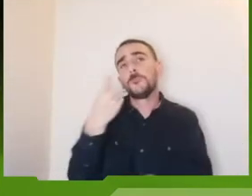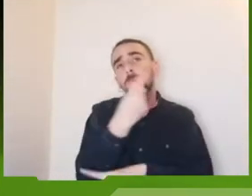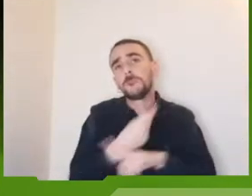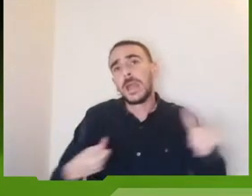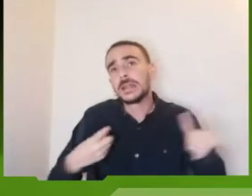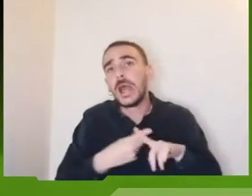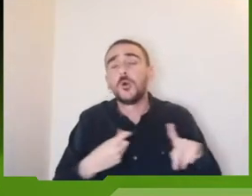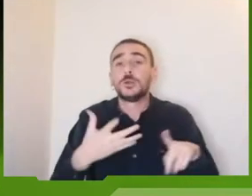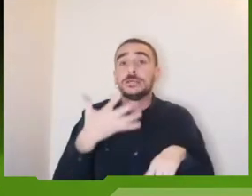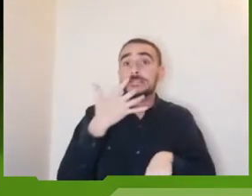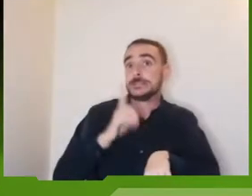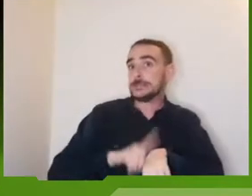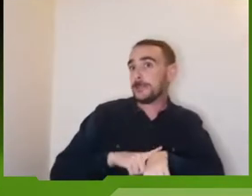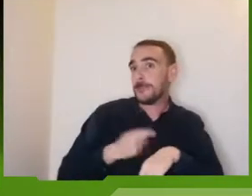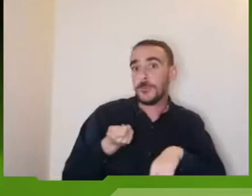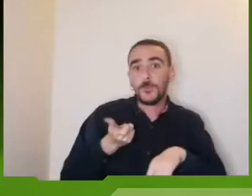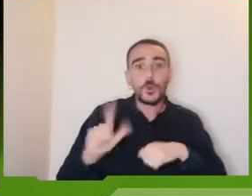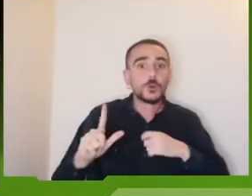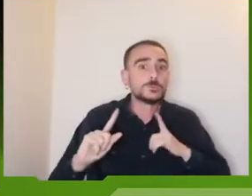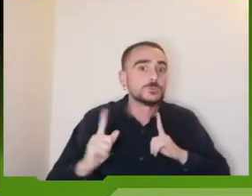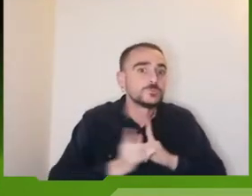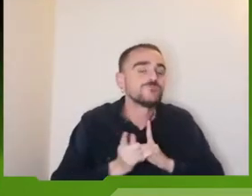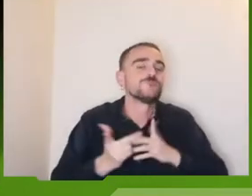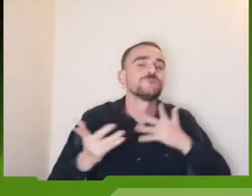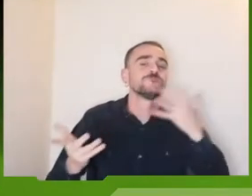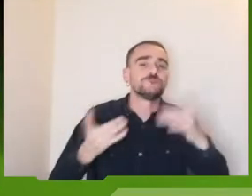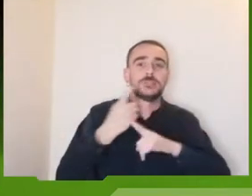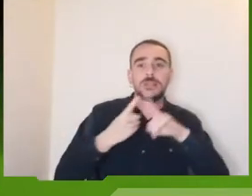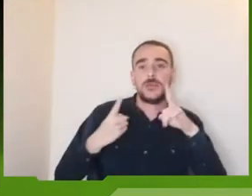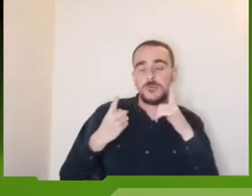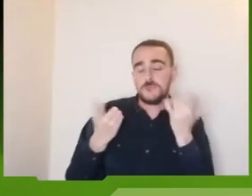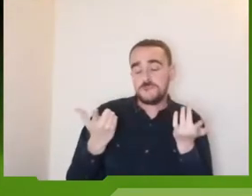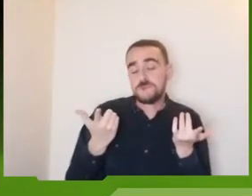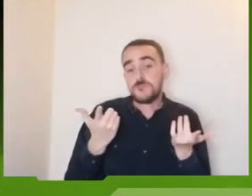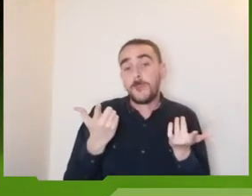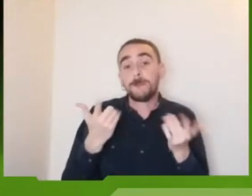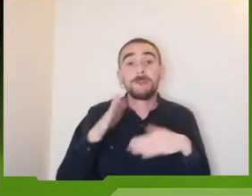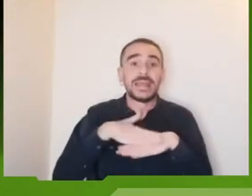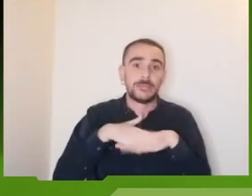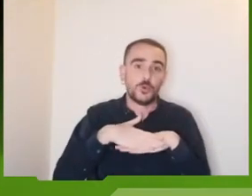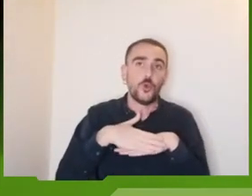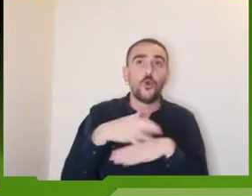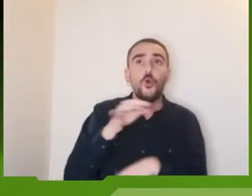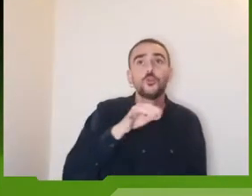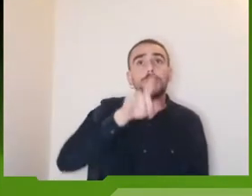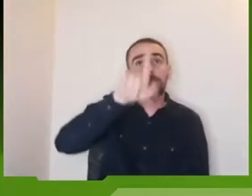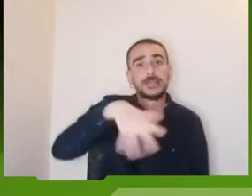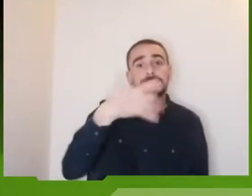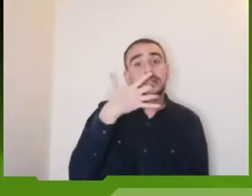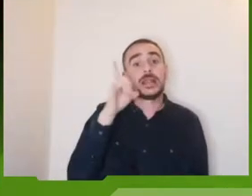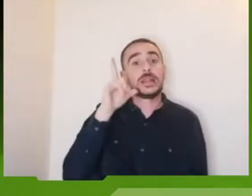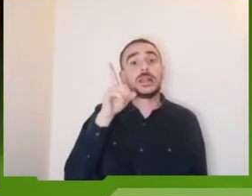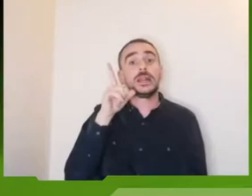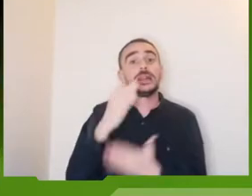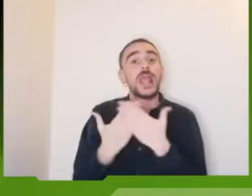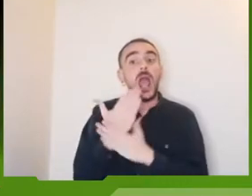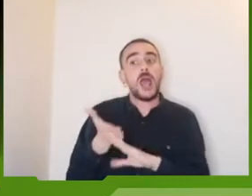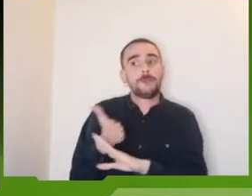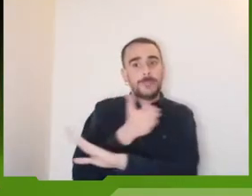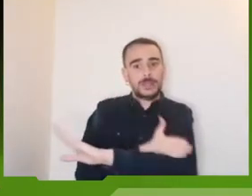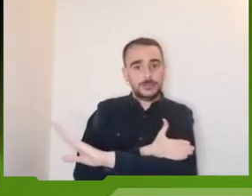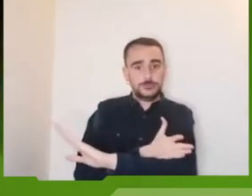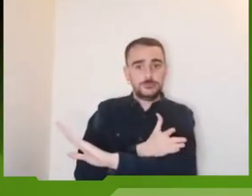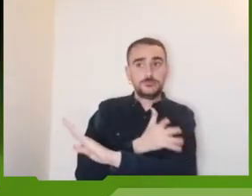solamente para no quemarme. Y otras veces si lo echo de un día para otro en la nevera, también está